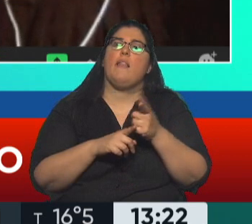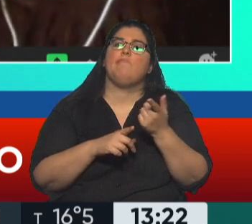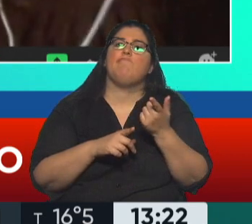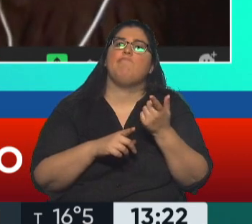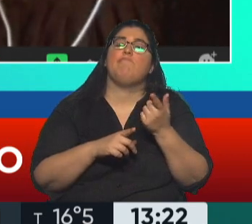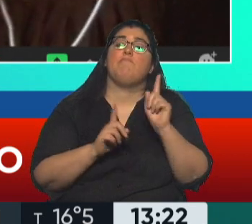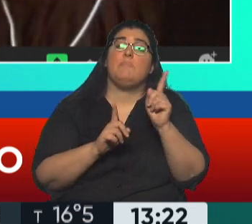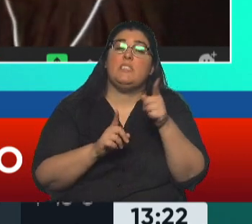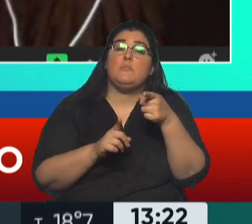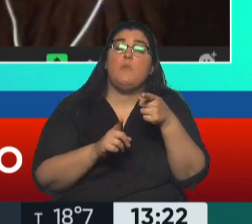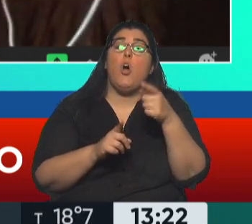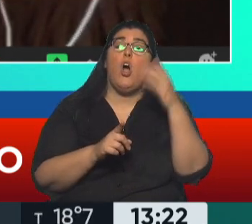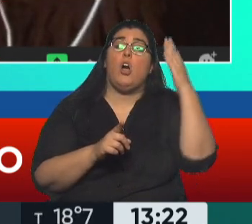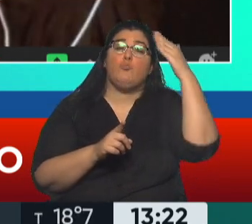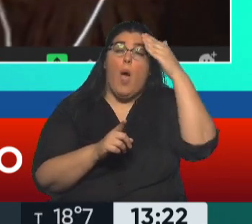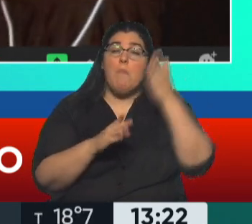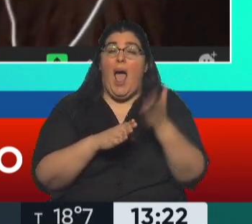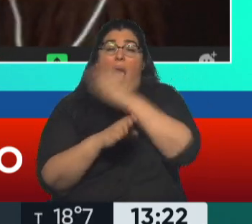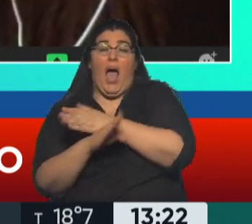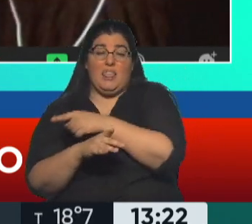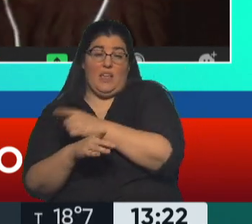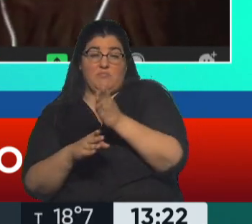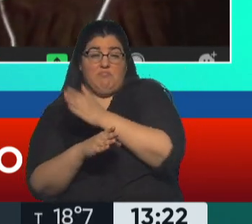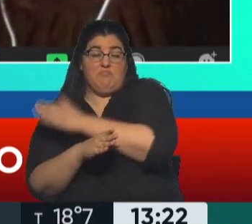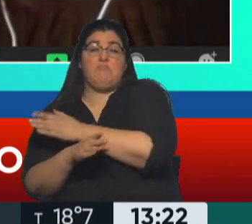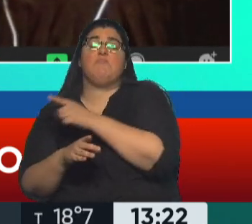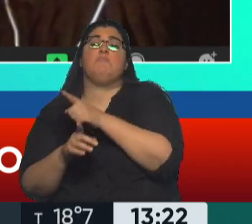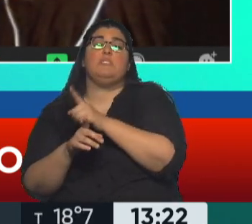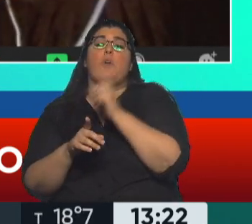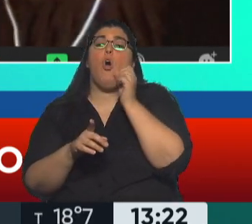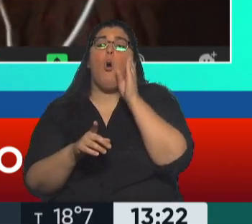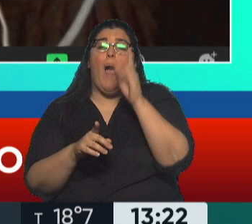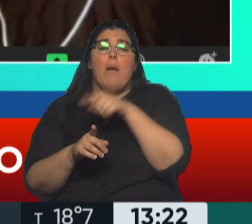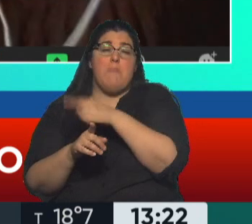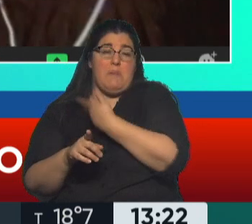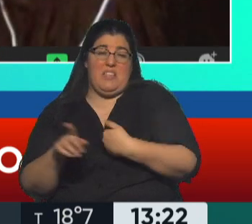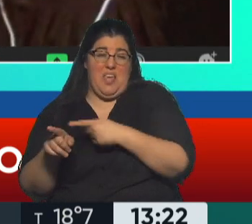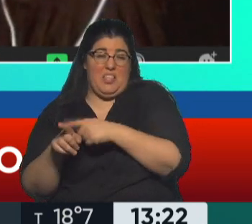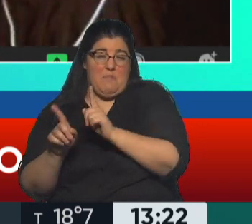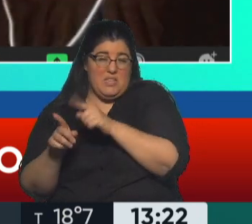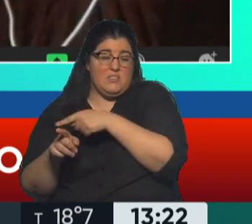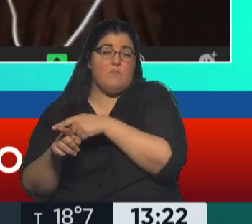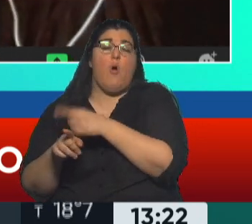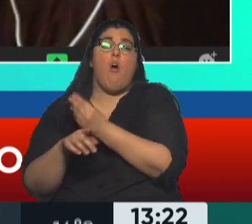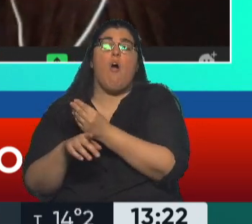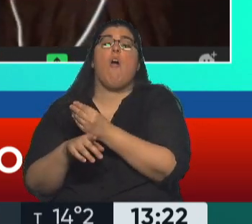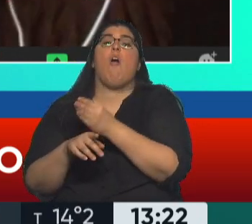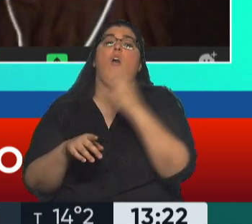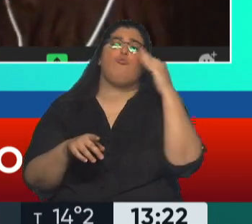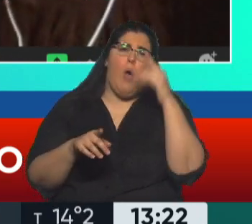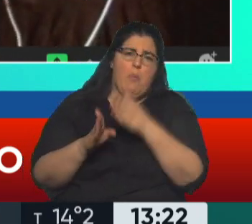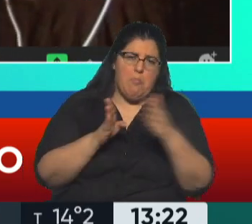de la administración de Trump, ya en los últimos años de la administración de Obama, pero especialmente durante la administración de Trump,